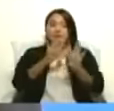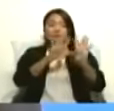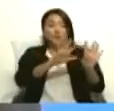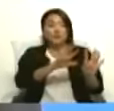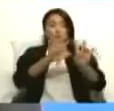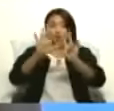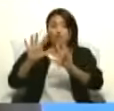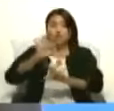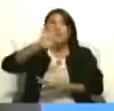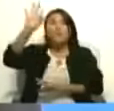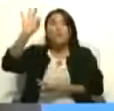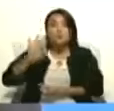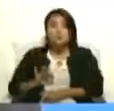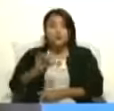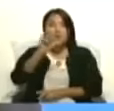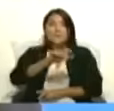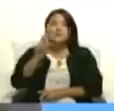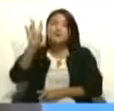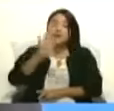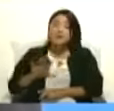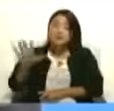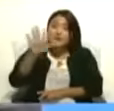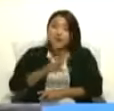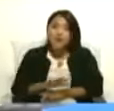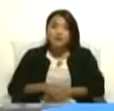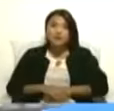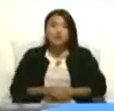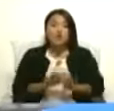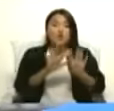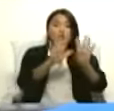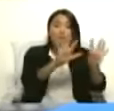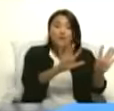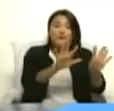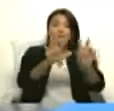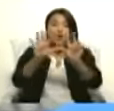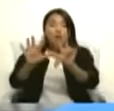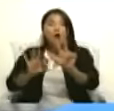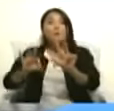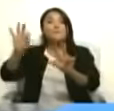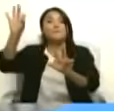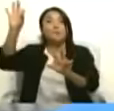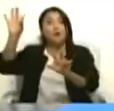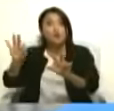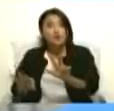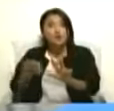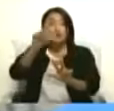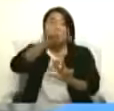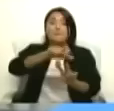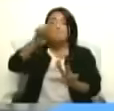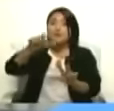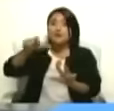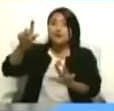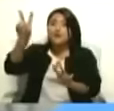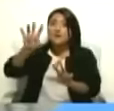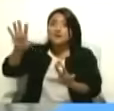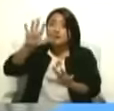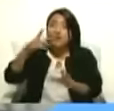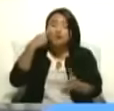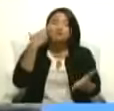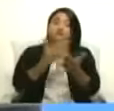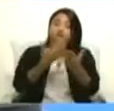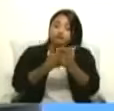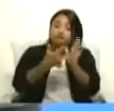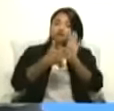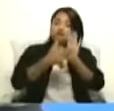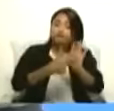98 de los venezolanos el 98 por de los venezolanos según demuestra el resultado